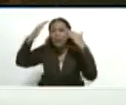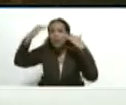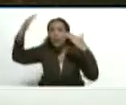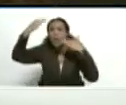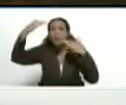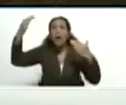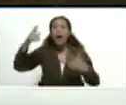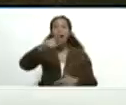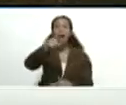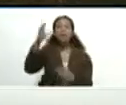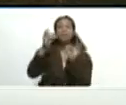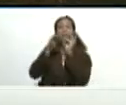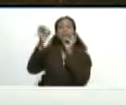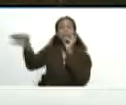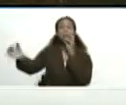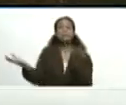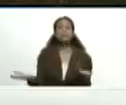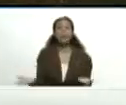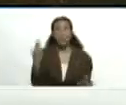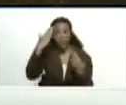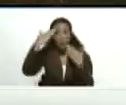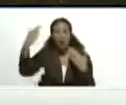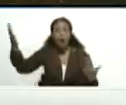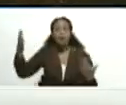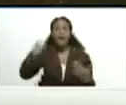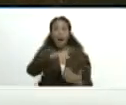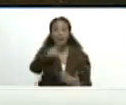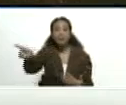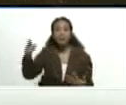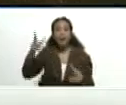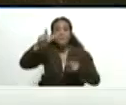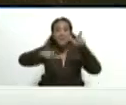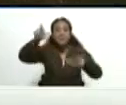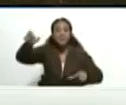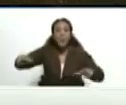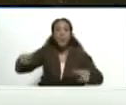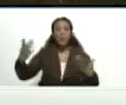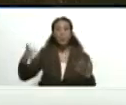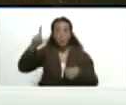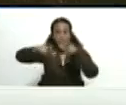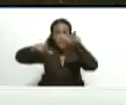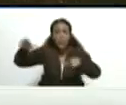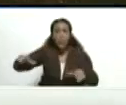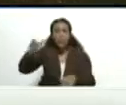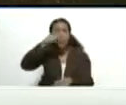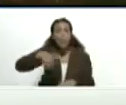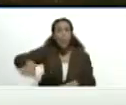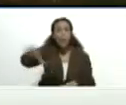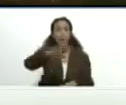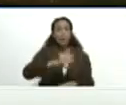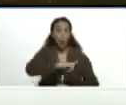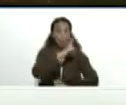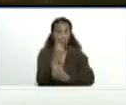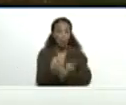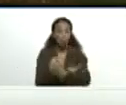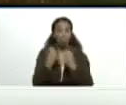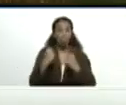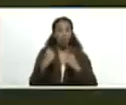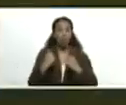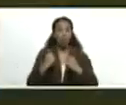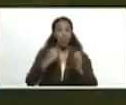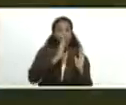gente, para poderla ver. ¿Ah? Mírala, ahí está. Ahí está la gente, mira. Ese es un poder popular, una zona